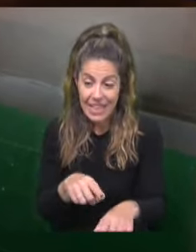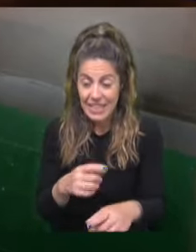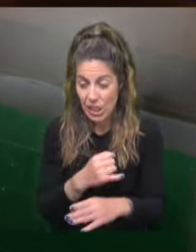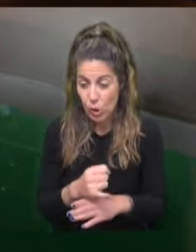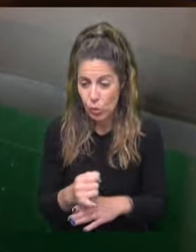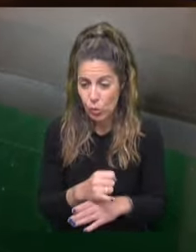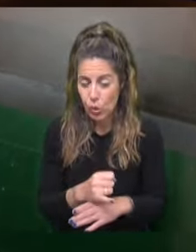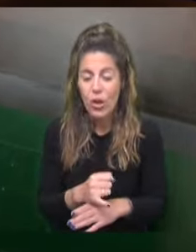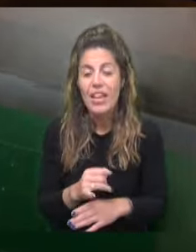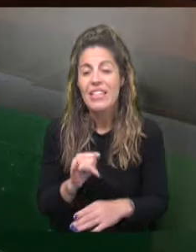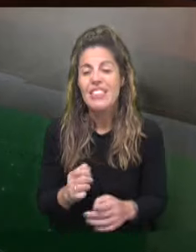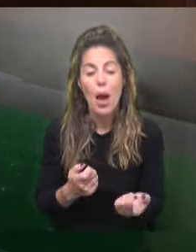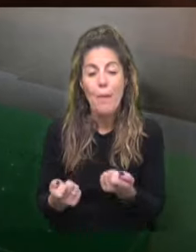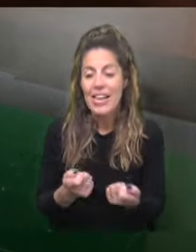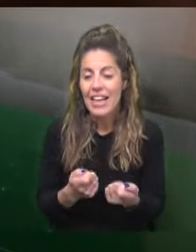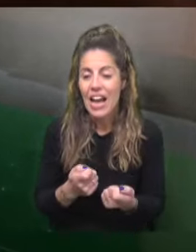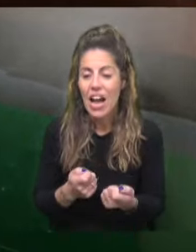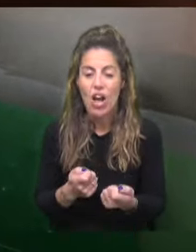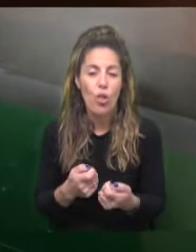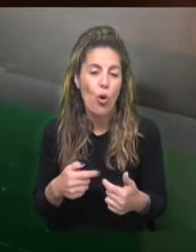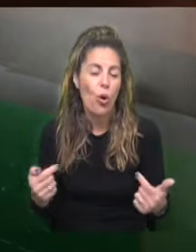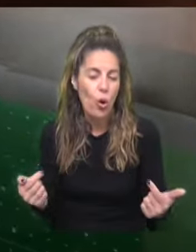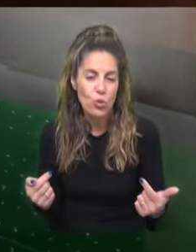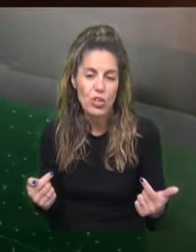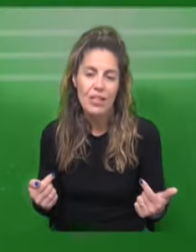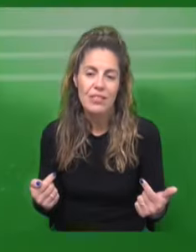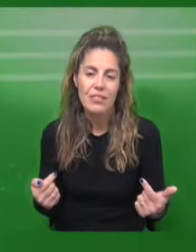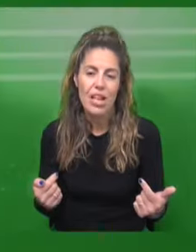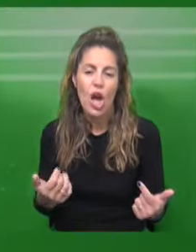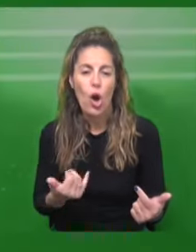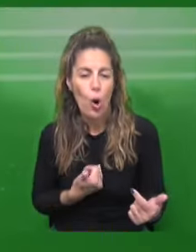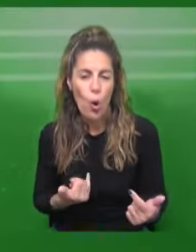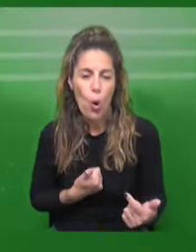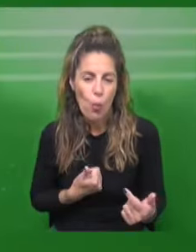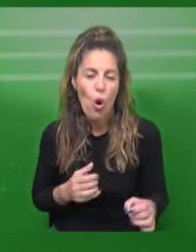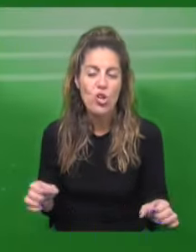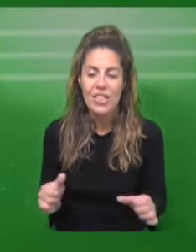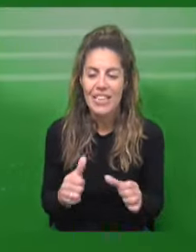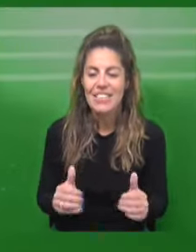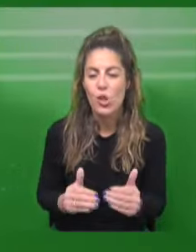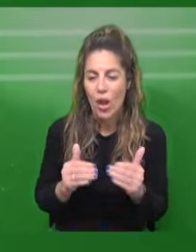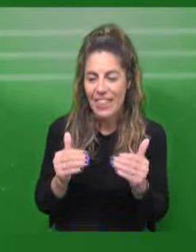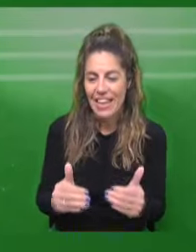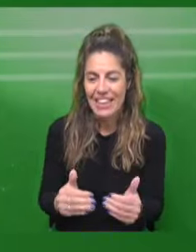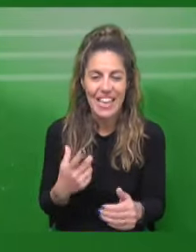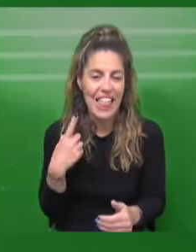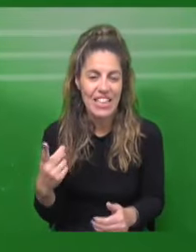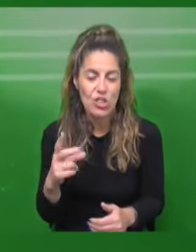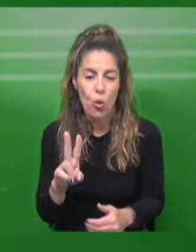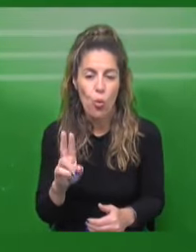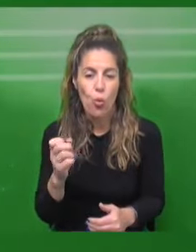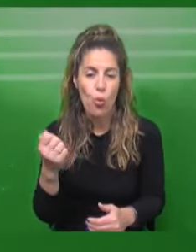se ha manejado este juicios de valor sobre este cómo se está llevando adelante la dirección del